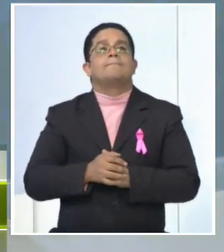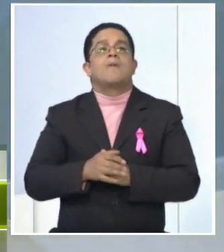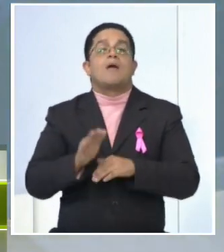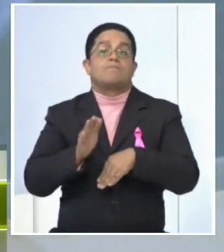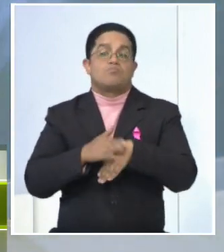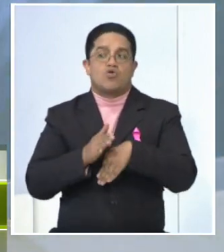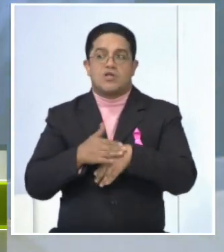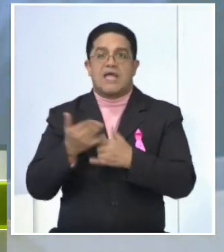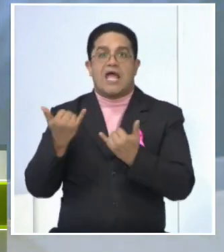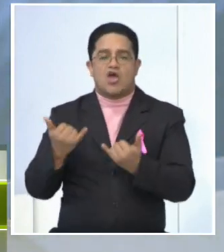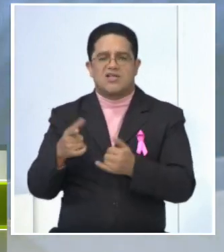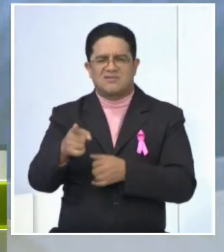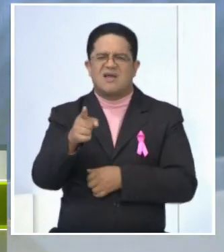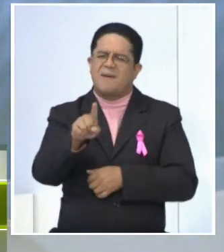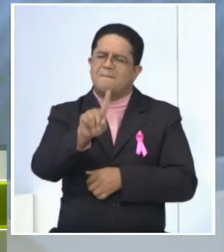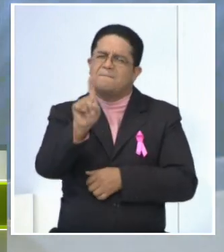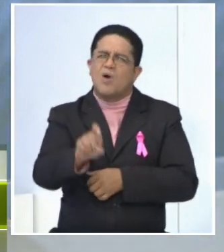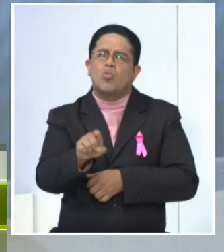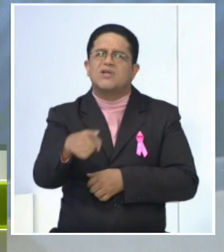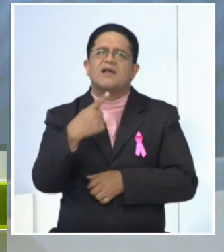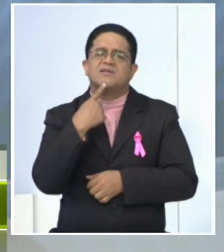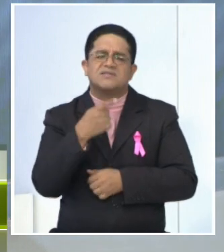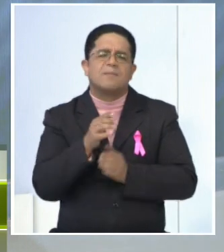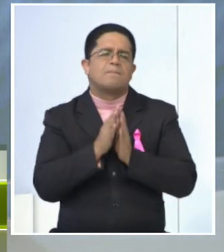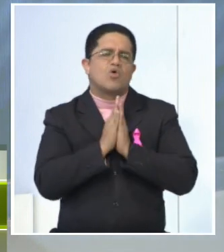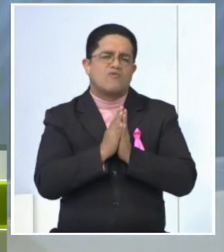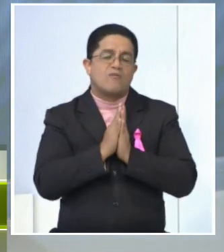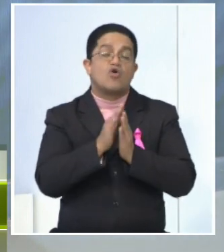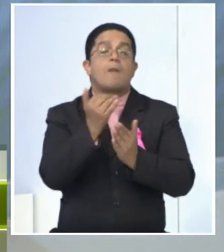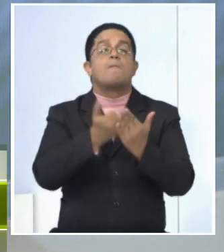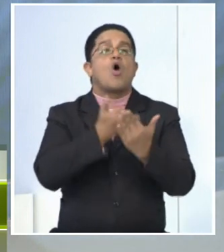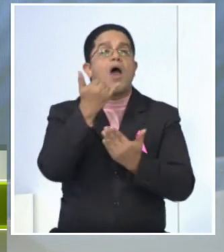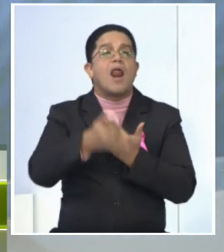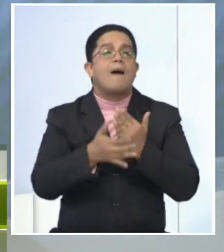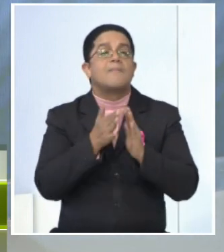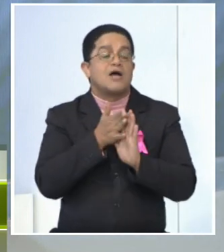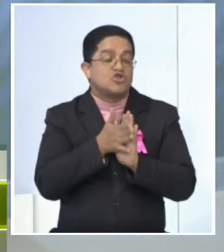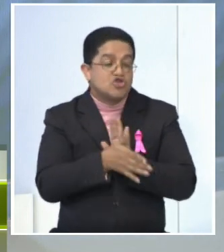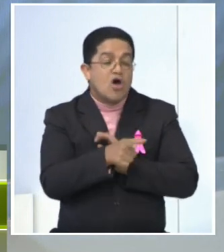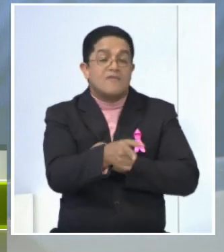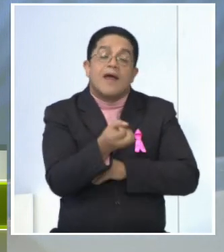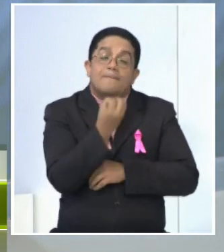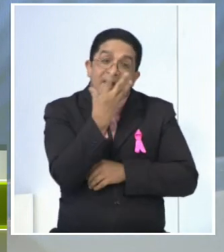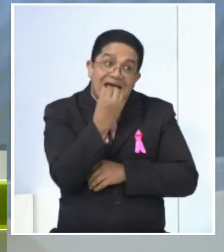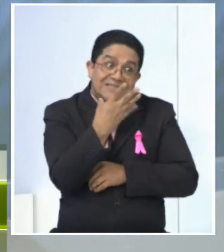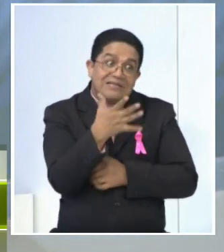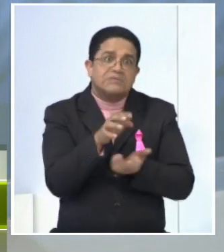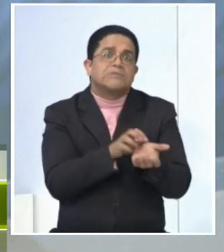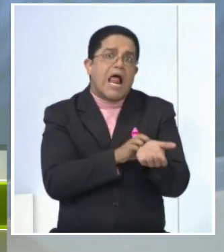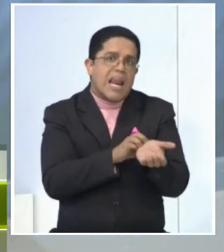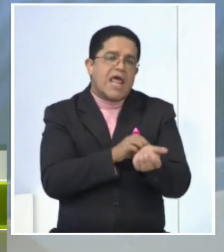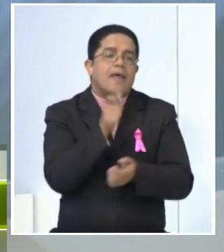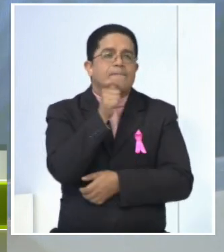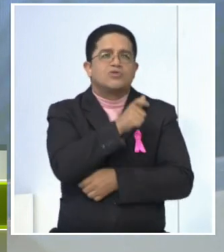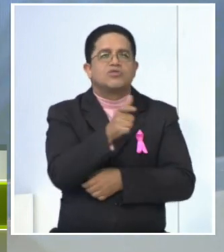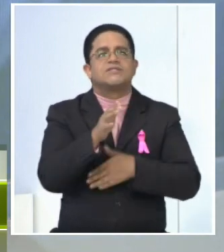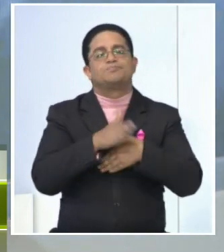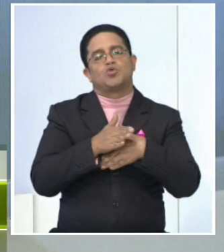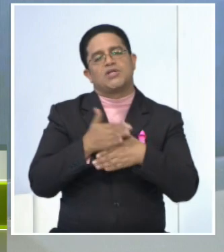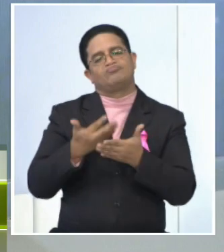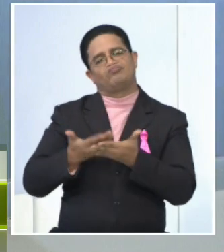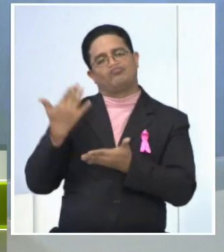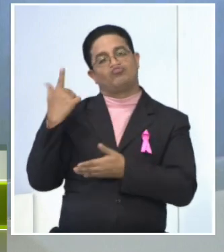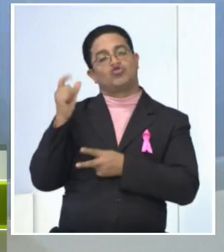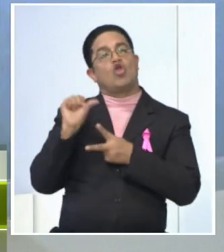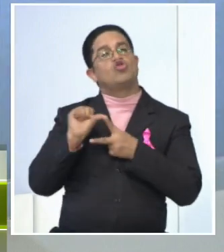justamente Mauricio José nos dice, sería bueno que hagan un programa sobre las plantas que causan alergia a las personas. Lo digo porque hace